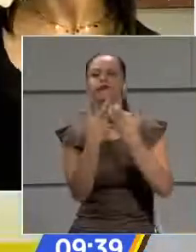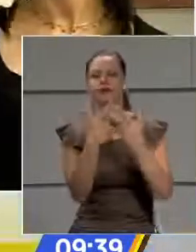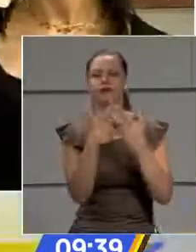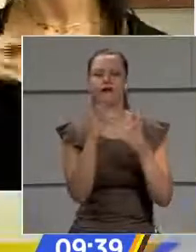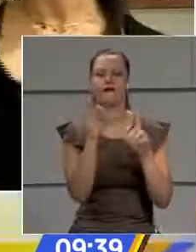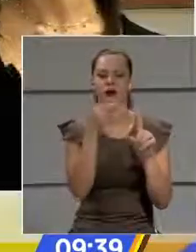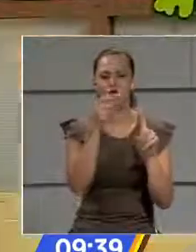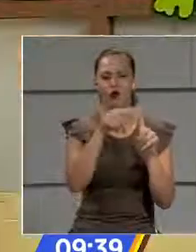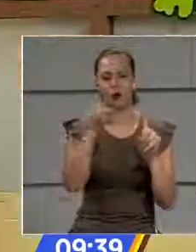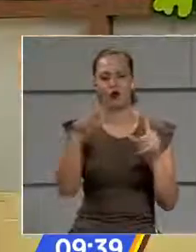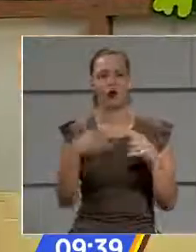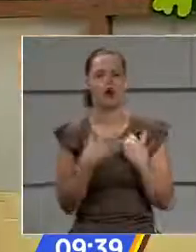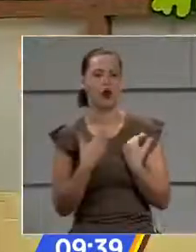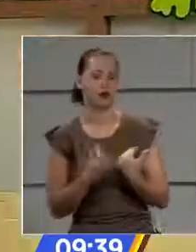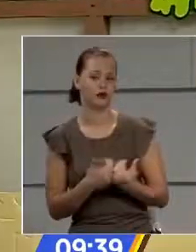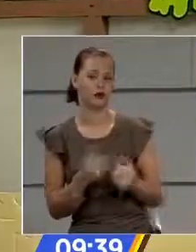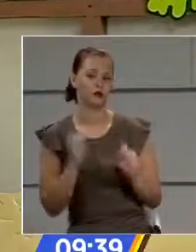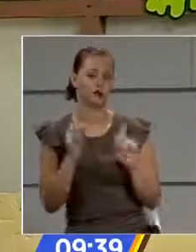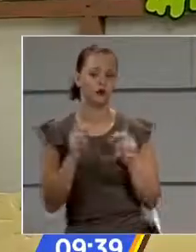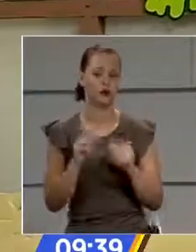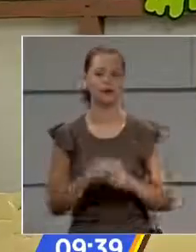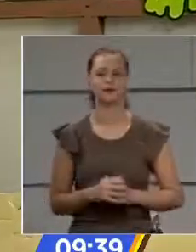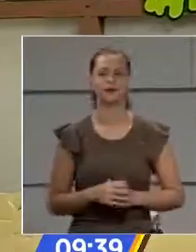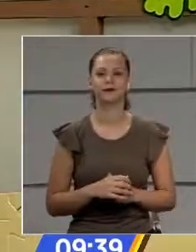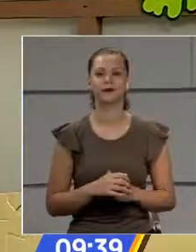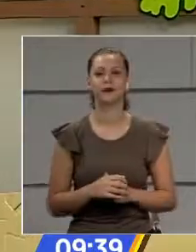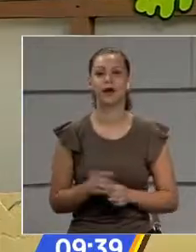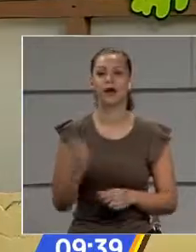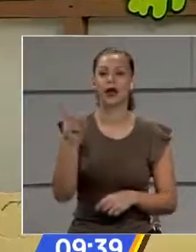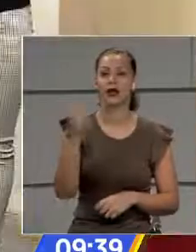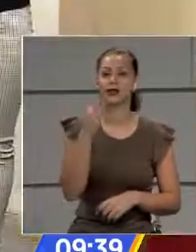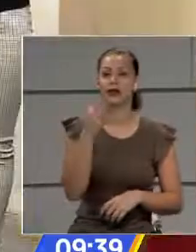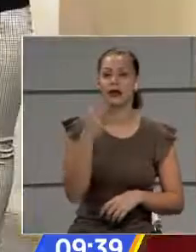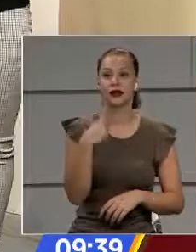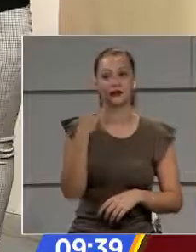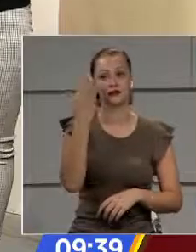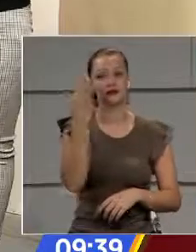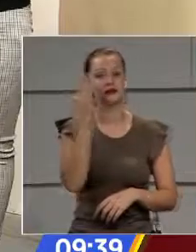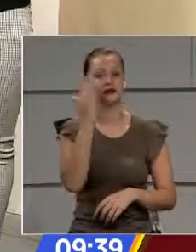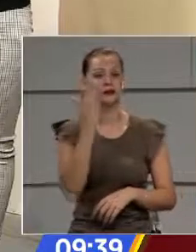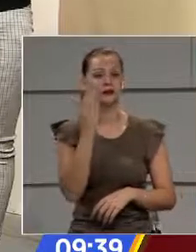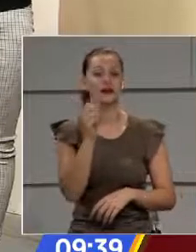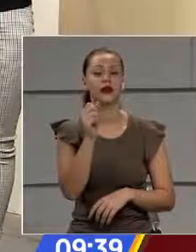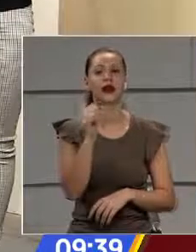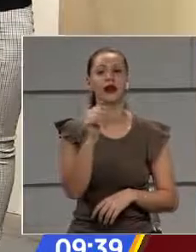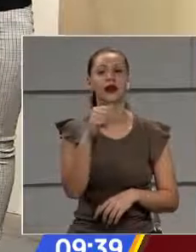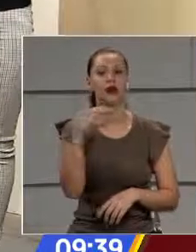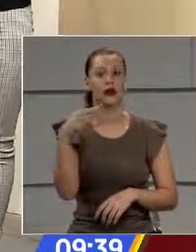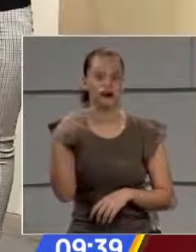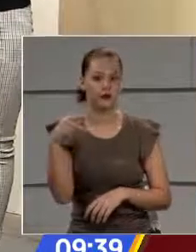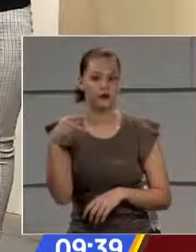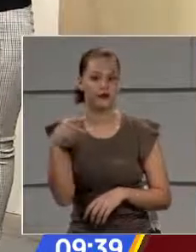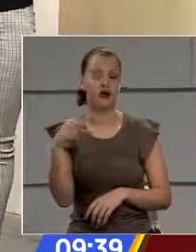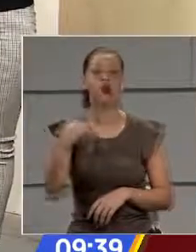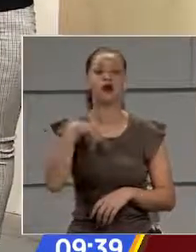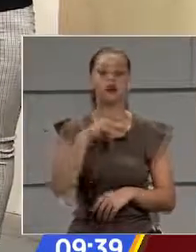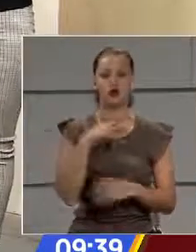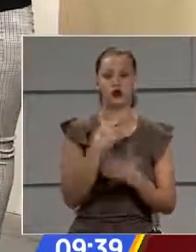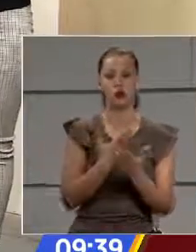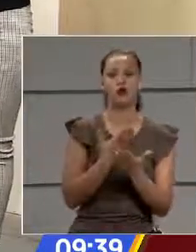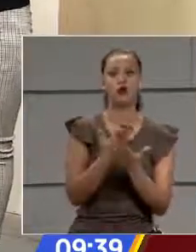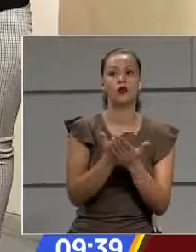frecuencia de nuestro corazón, ¿de acuerdo? Nos están diciendo en Facebook que la aplicación que nosotros le